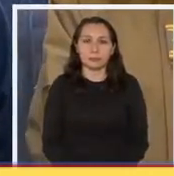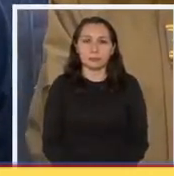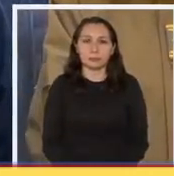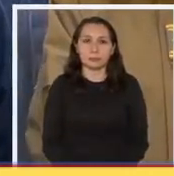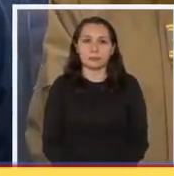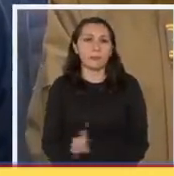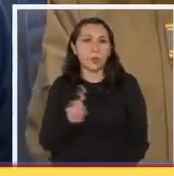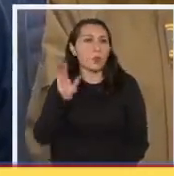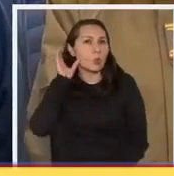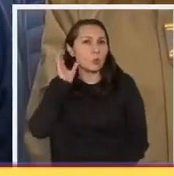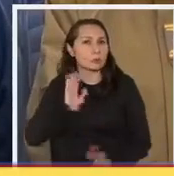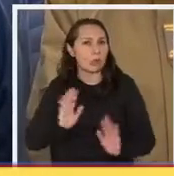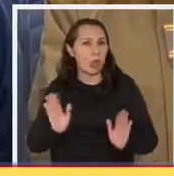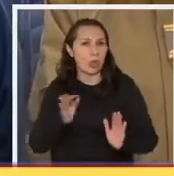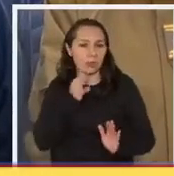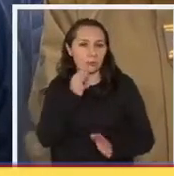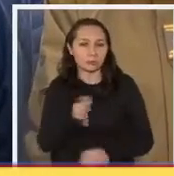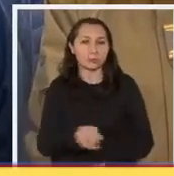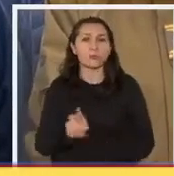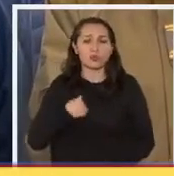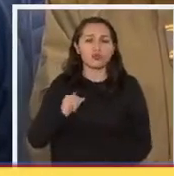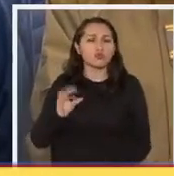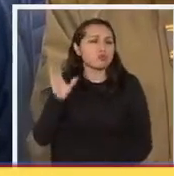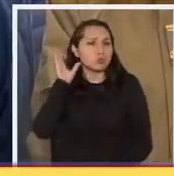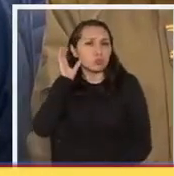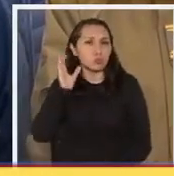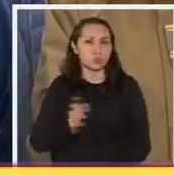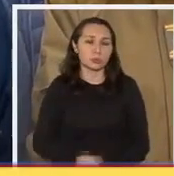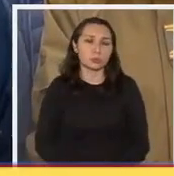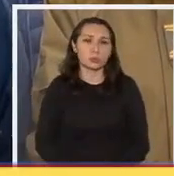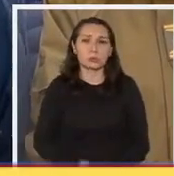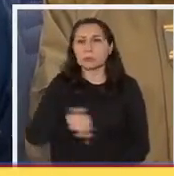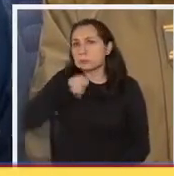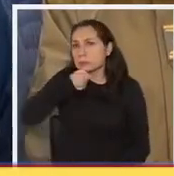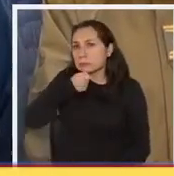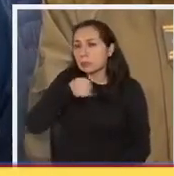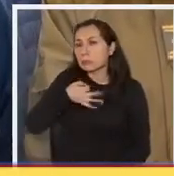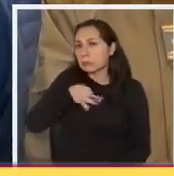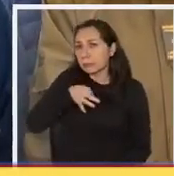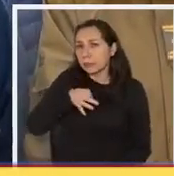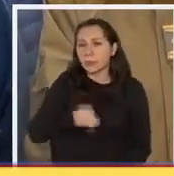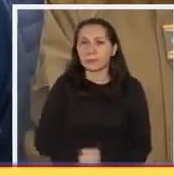¿No se escucha? No se escucha nada. Yo te escucho ya.